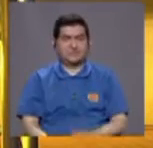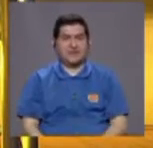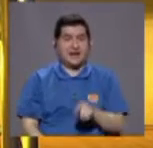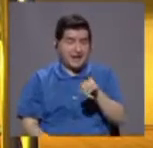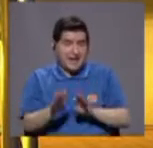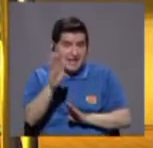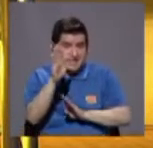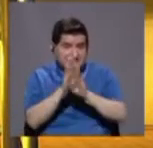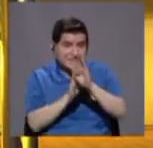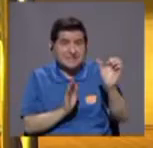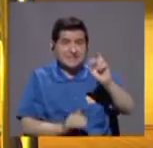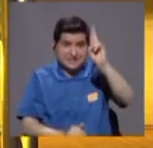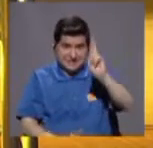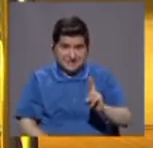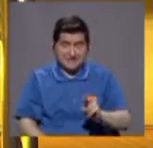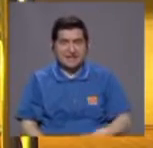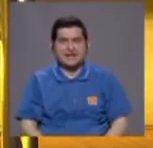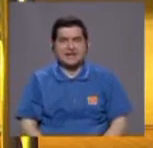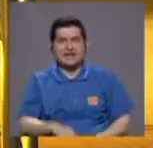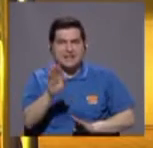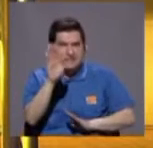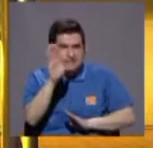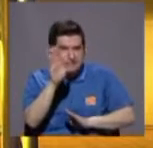desarrollo costarricense es un desarrollo